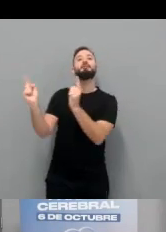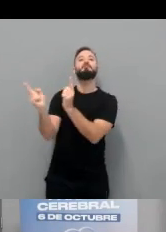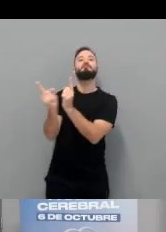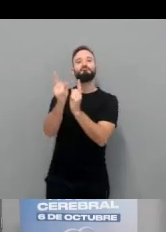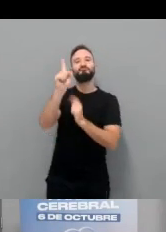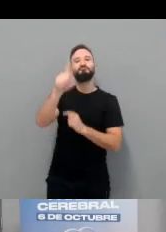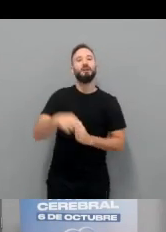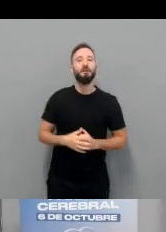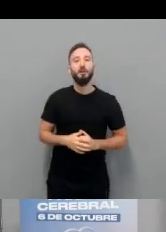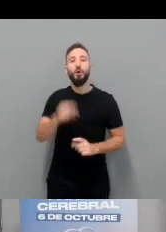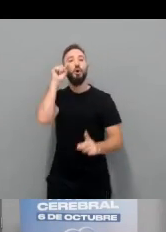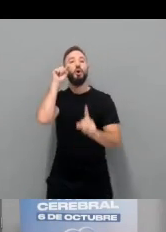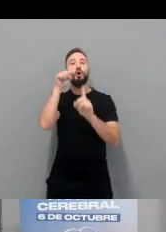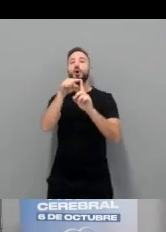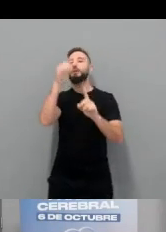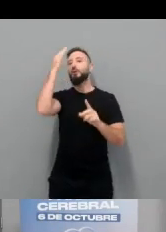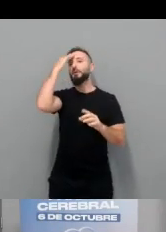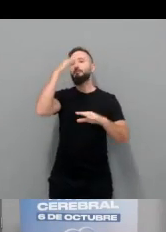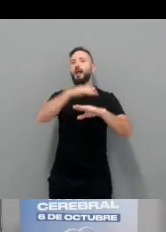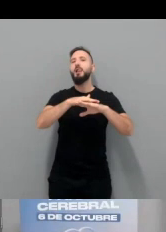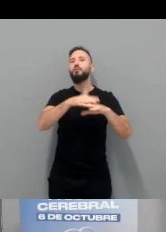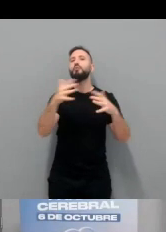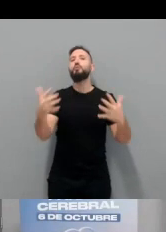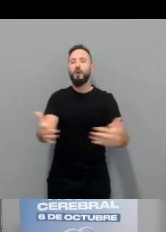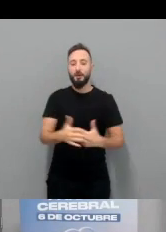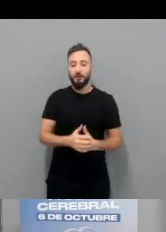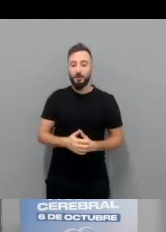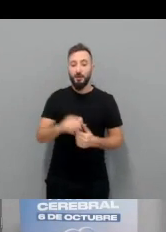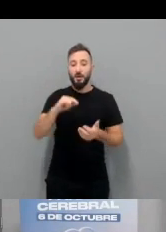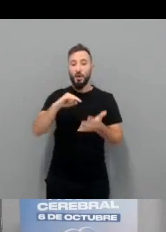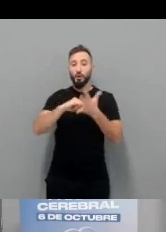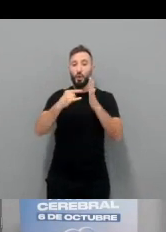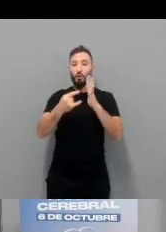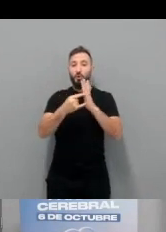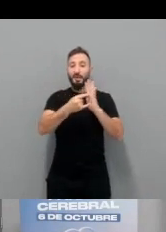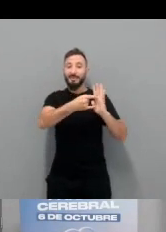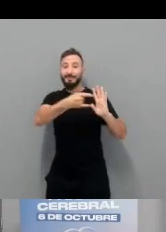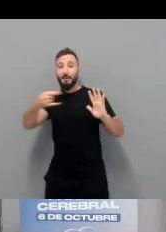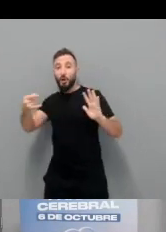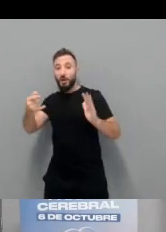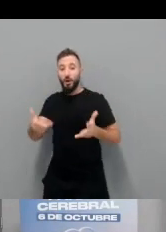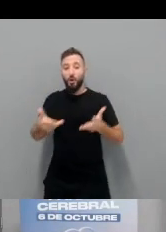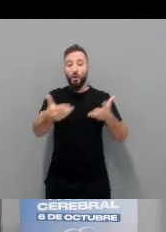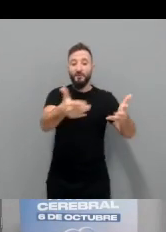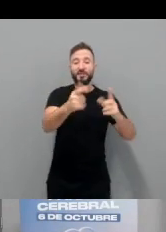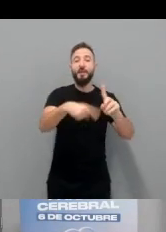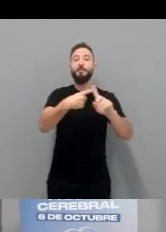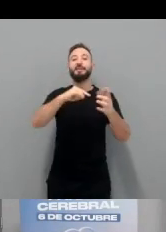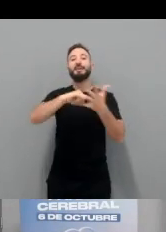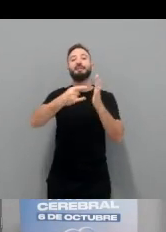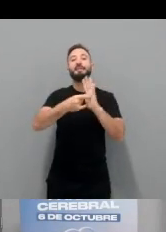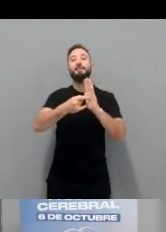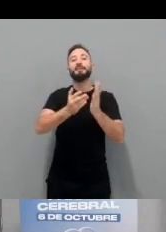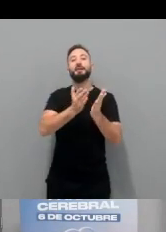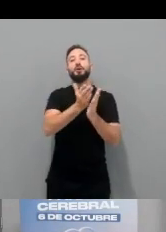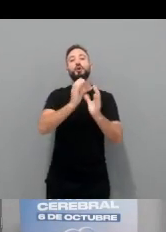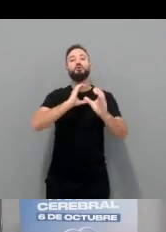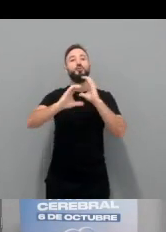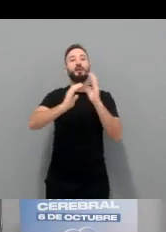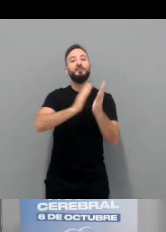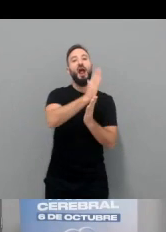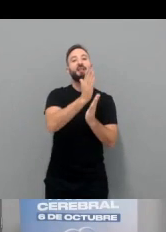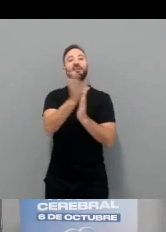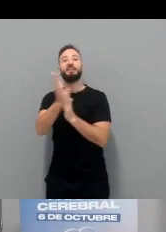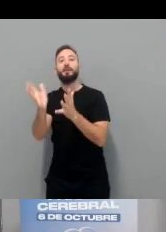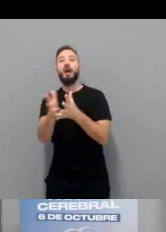objetivo principal es prescribir e implementar soluciones tecnológicas y sistemas de comunicación alternativa y aumentativa